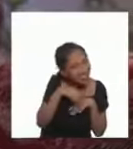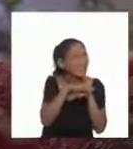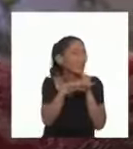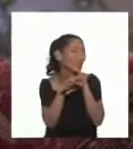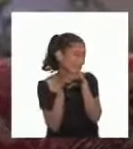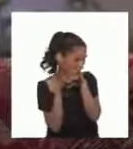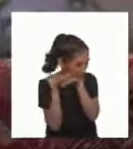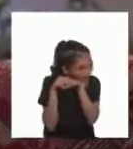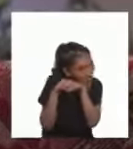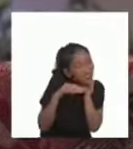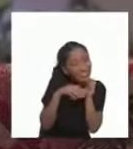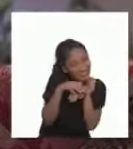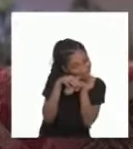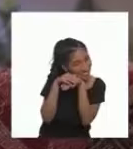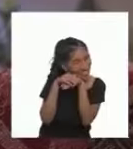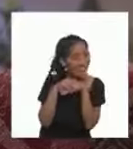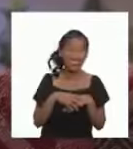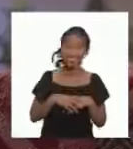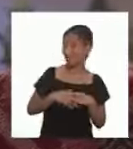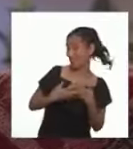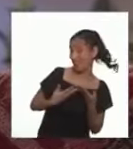es.